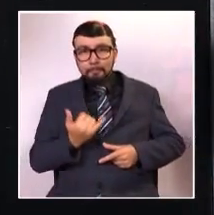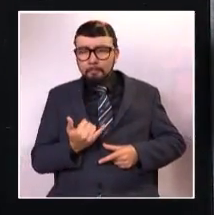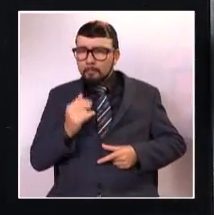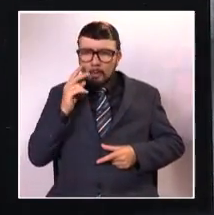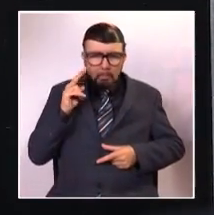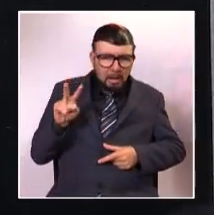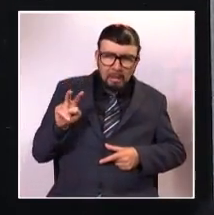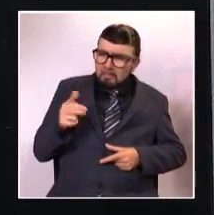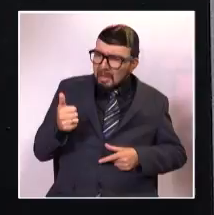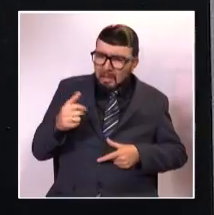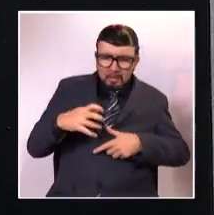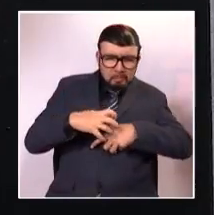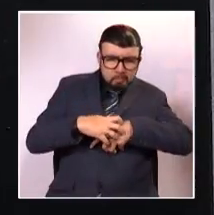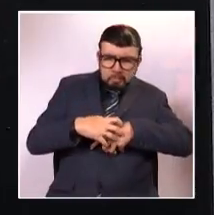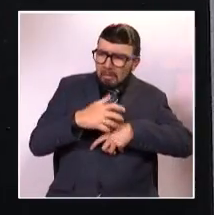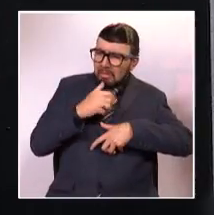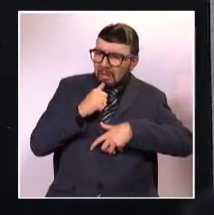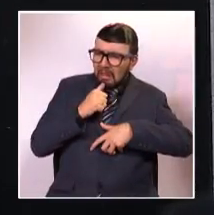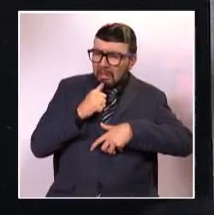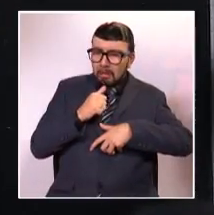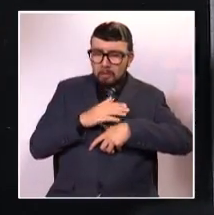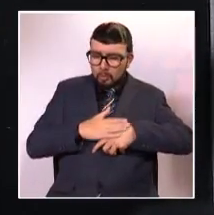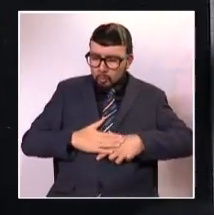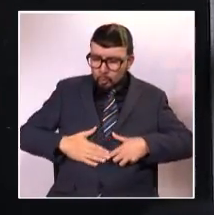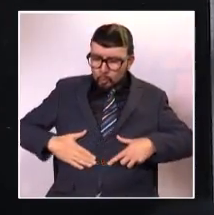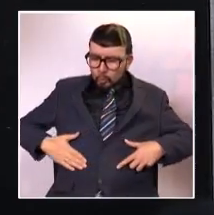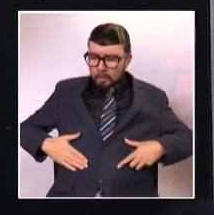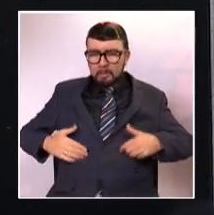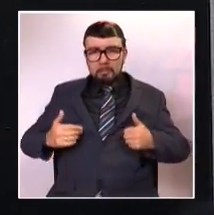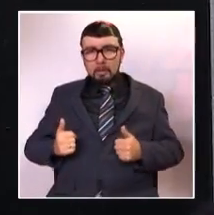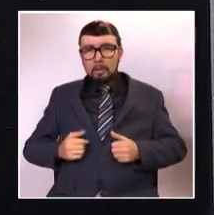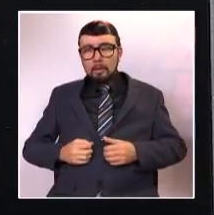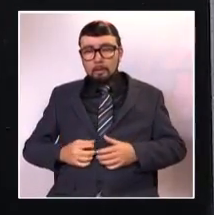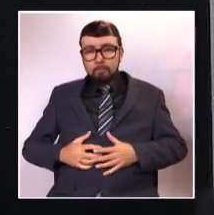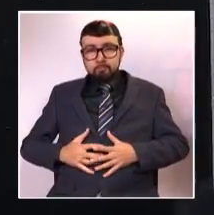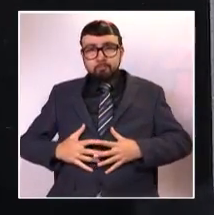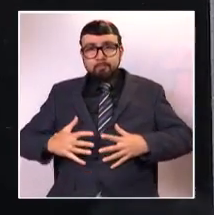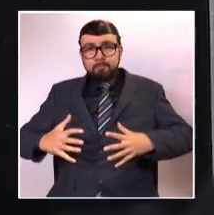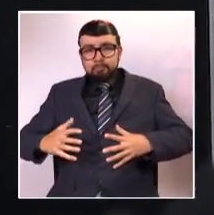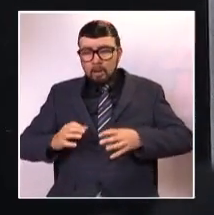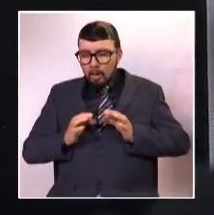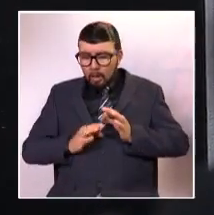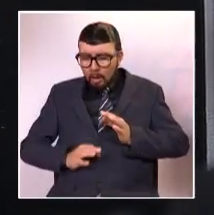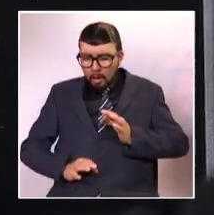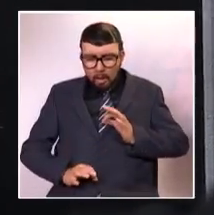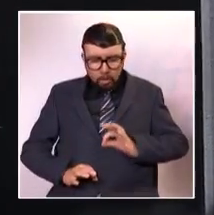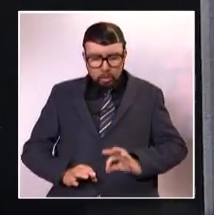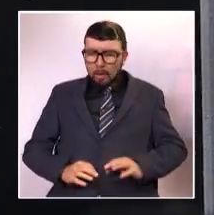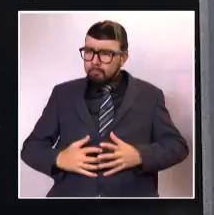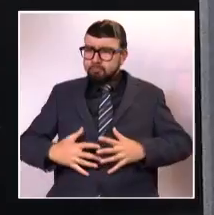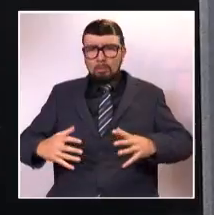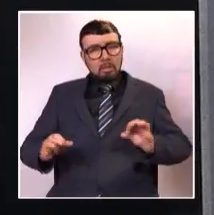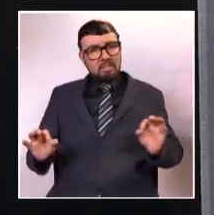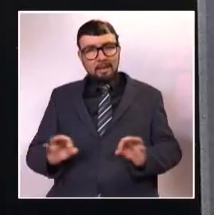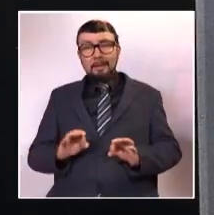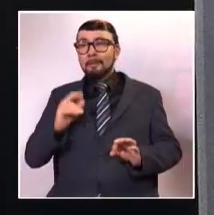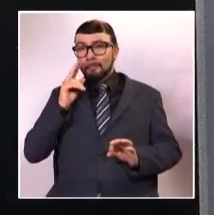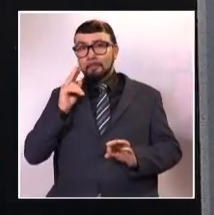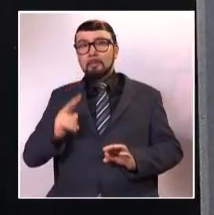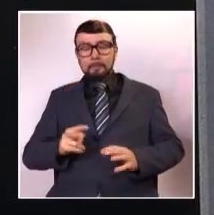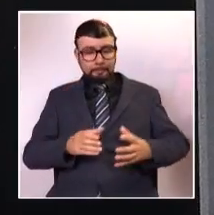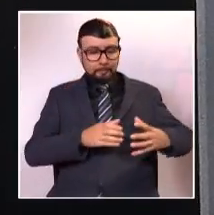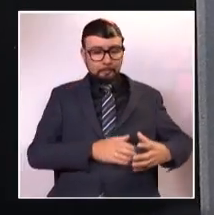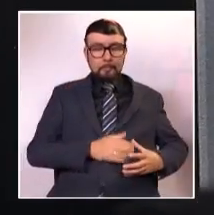ningún tipo de masa, que no haya dilatación de sus conductos, ¿sí? Y vemos los grandes vasos, en especial